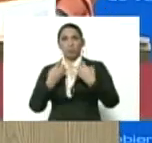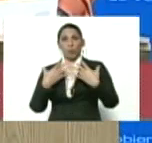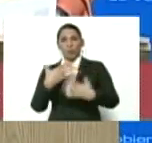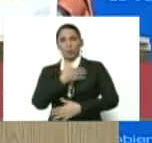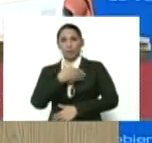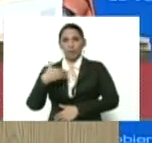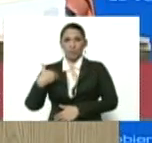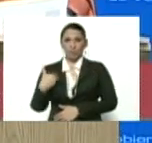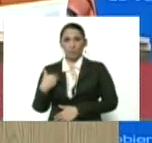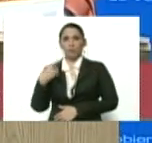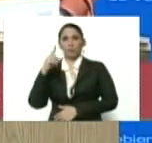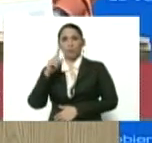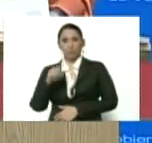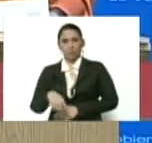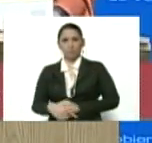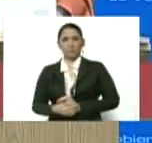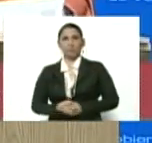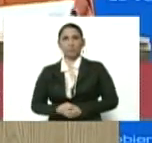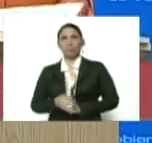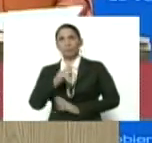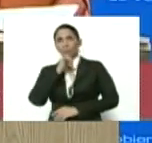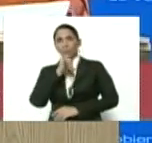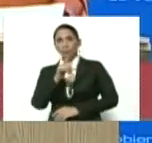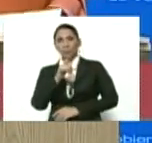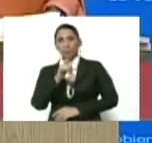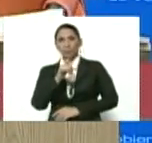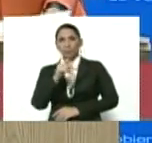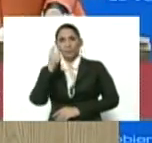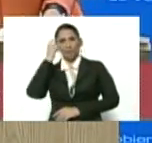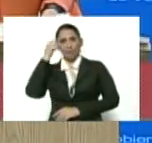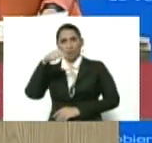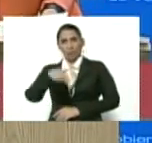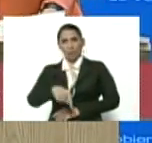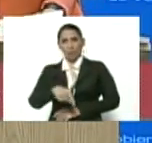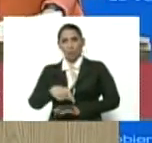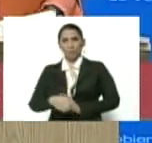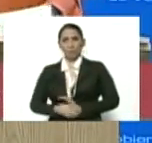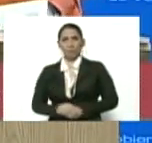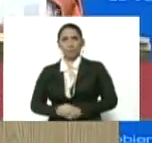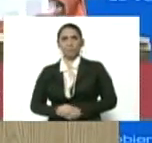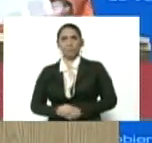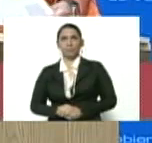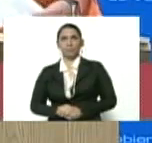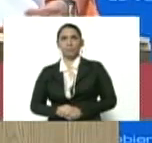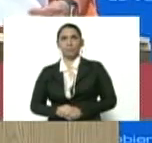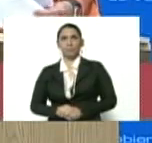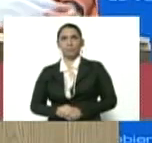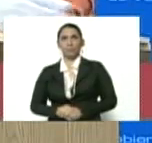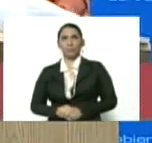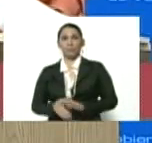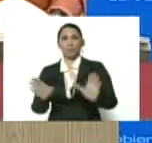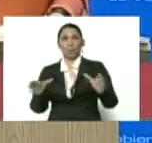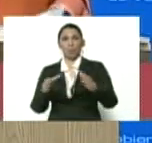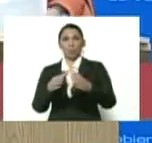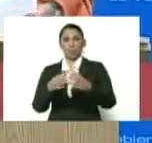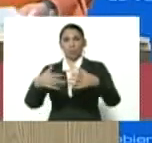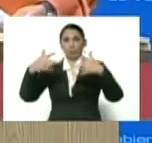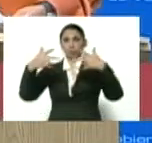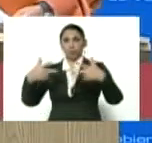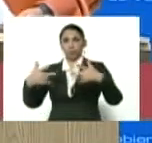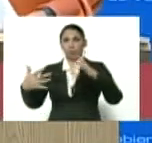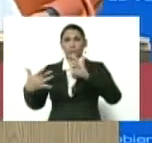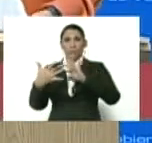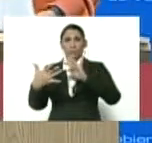queríamos de igual forma informar que el día de hoy se llevó a cabo una reunión virtual de